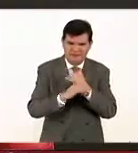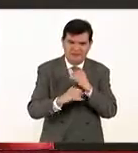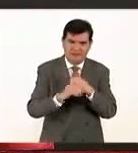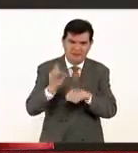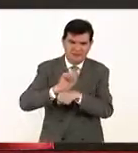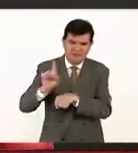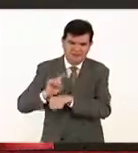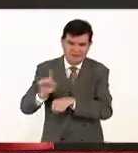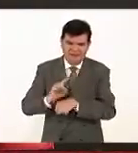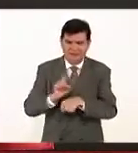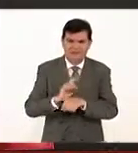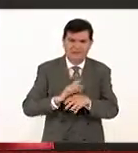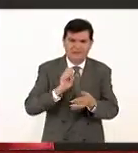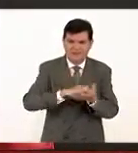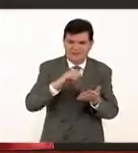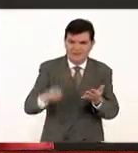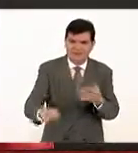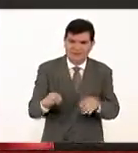días, por ejemplo.